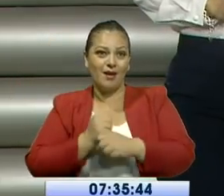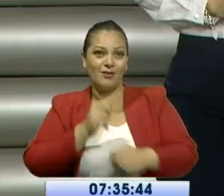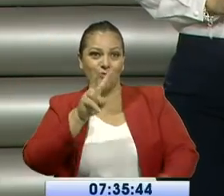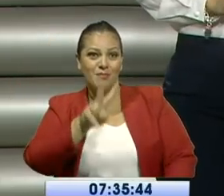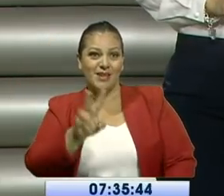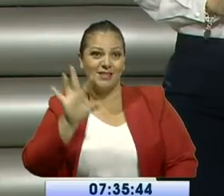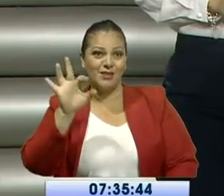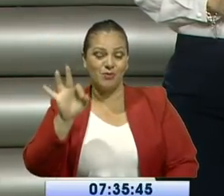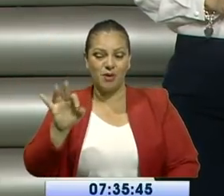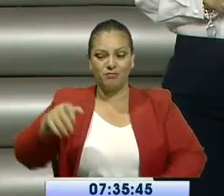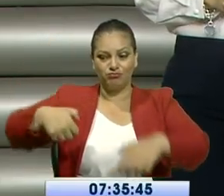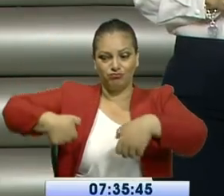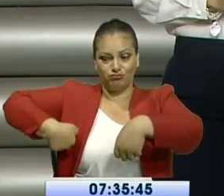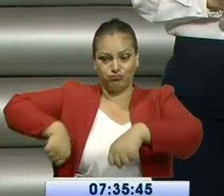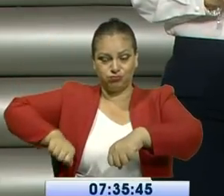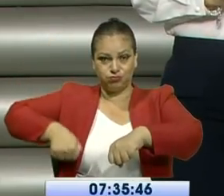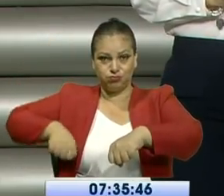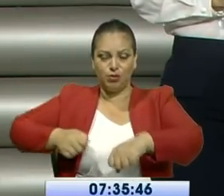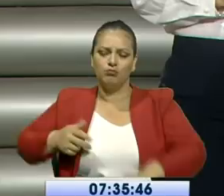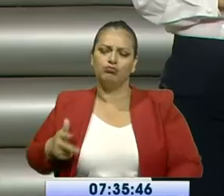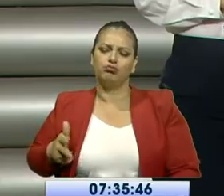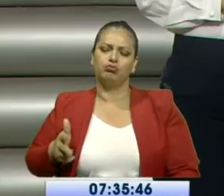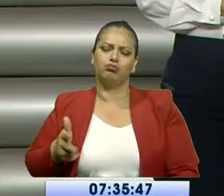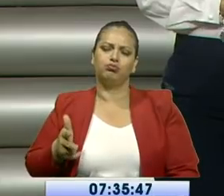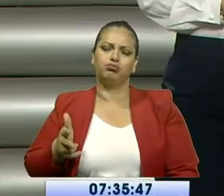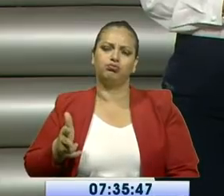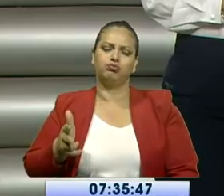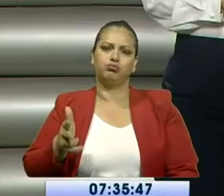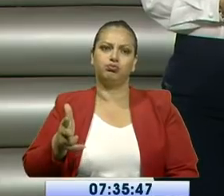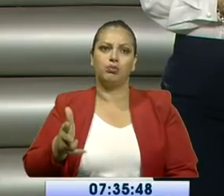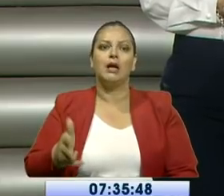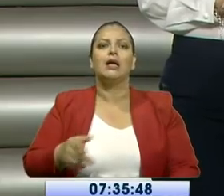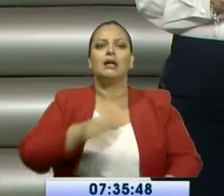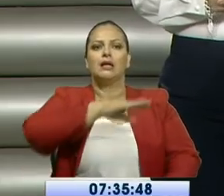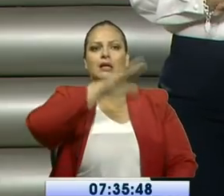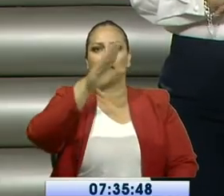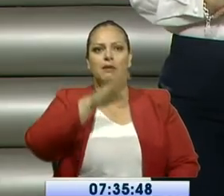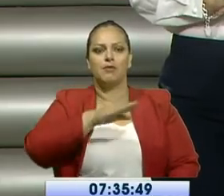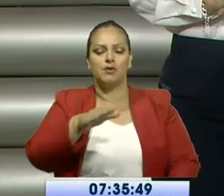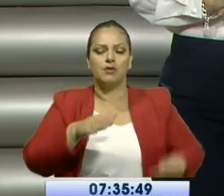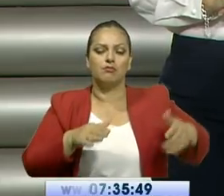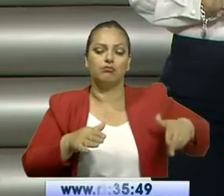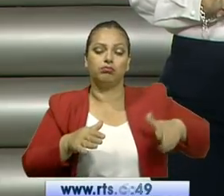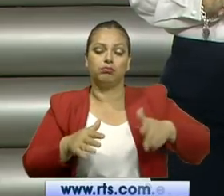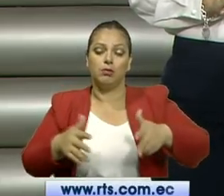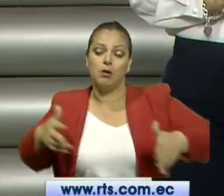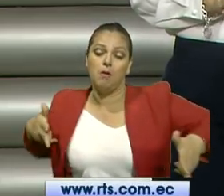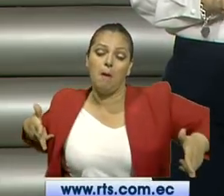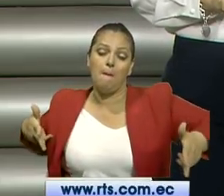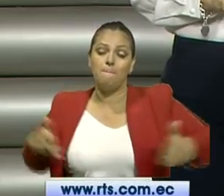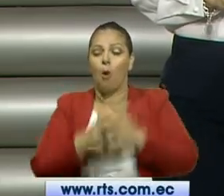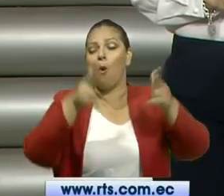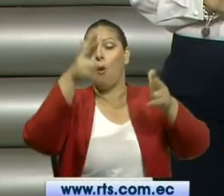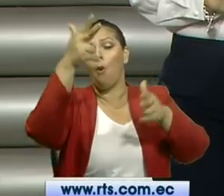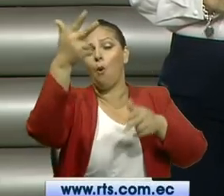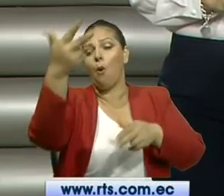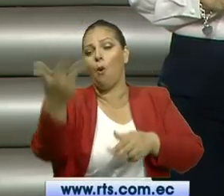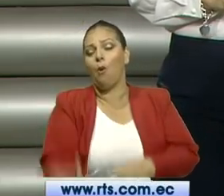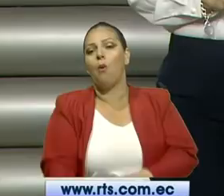camioneta. El accidente de tránsito ocurrió al oeste de Santo Domingo, capital de la provincia Sáchila.